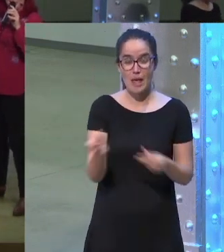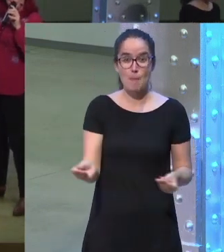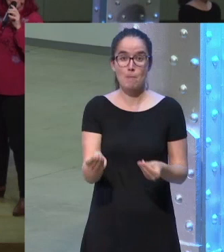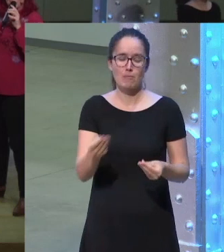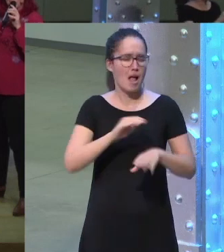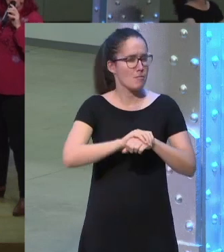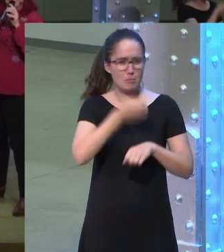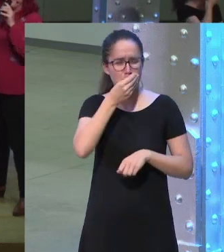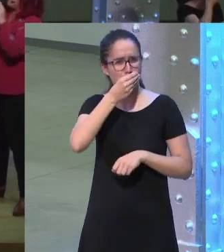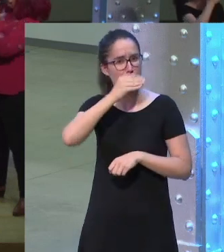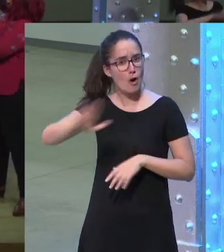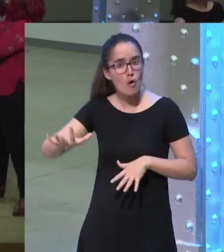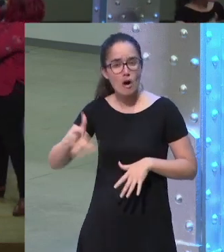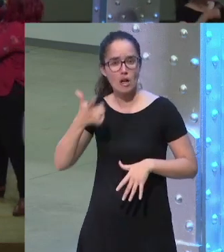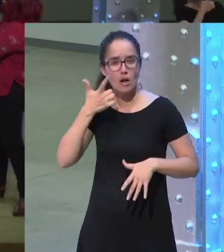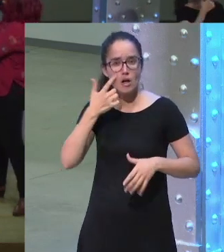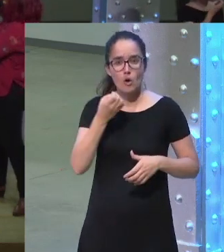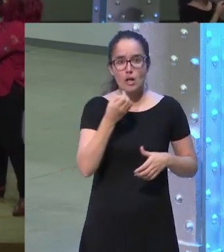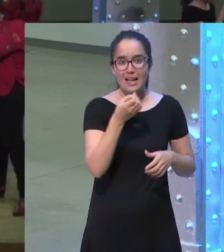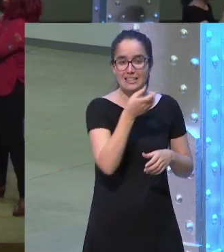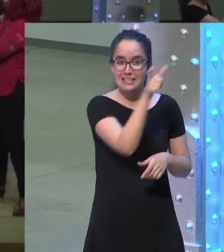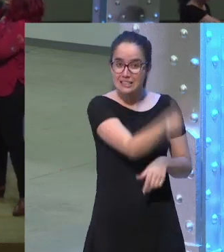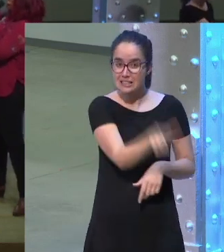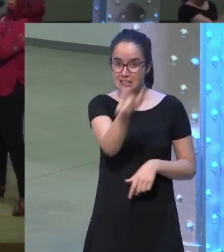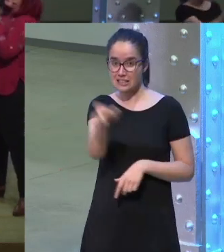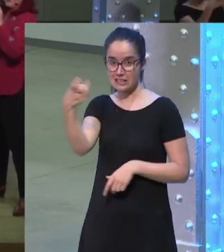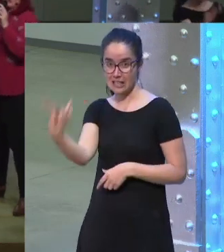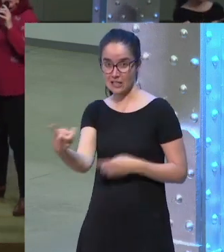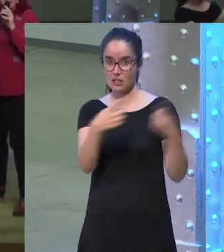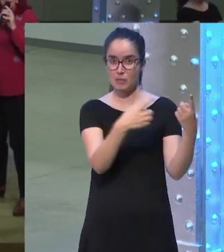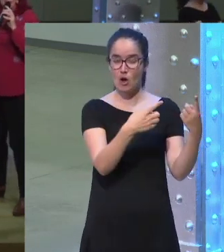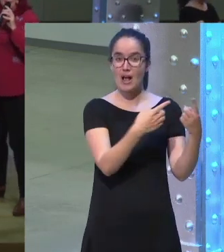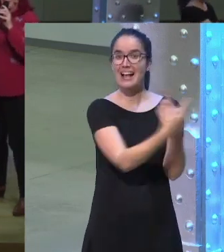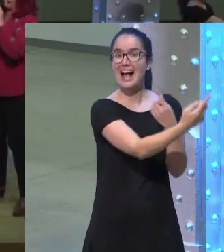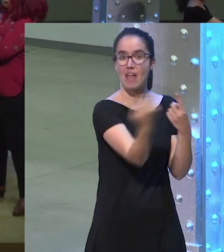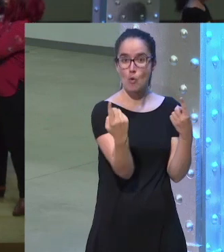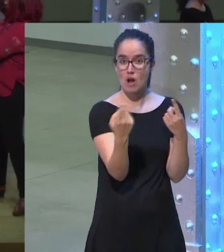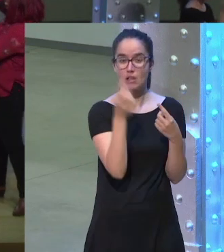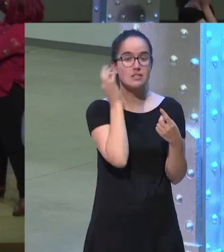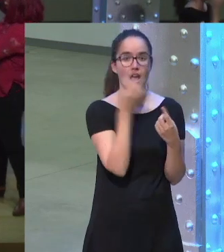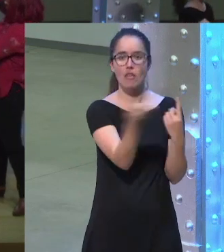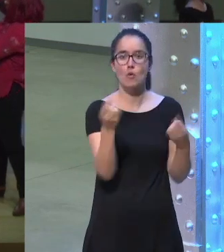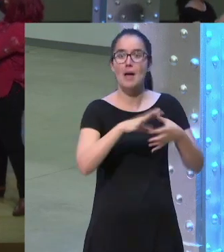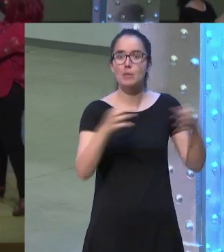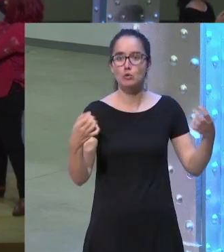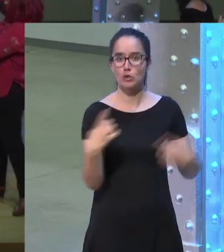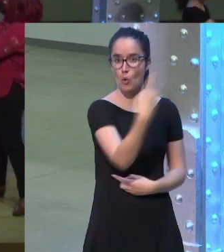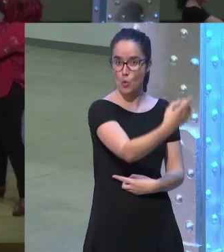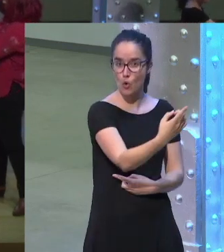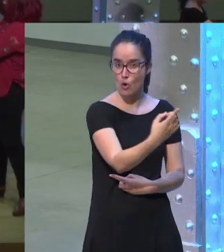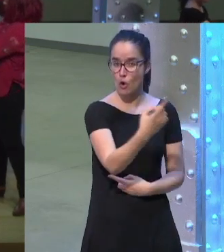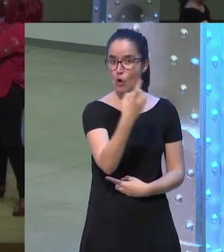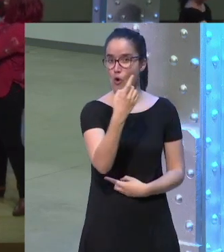mejores amigas, pues contamos cuántas, tenemos las 3 columnas. En la primera columna hemos puesto cuántos amigos tiene cada una de ellas, ¿no? Pues Betty tiene un amigo,